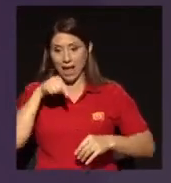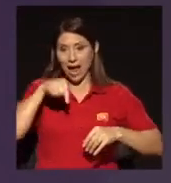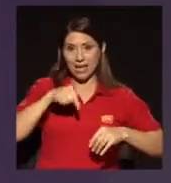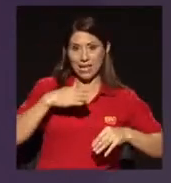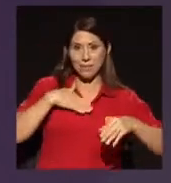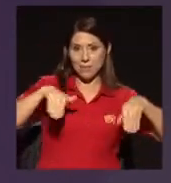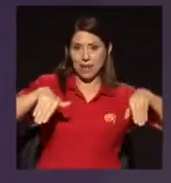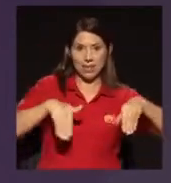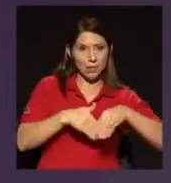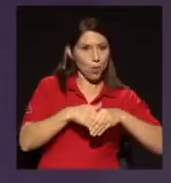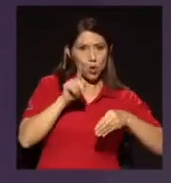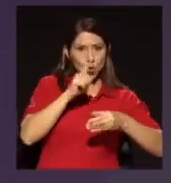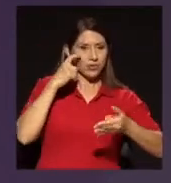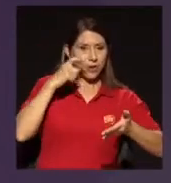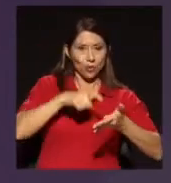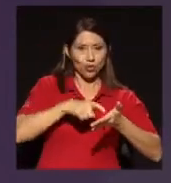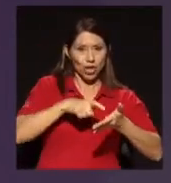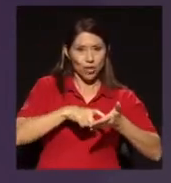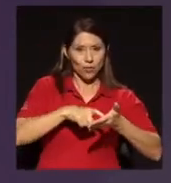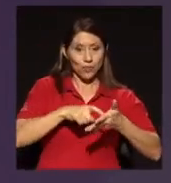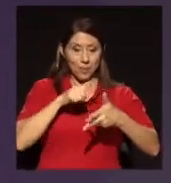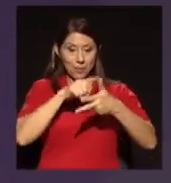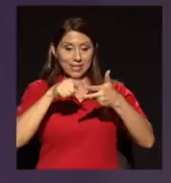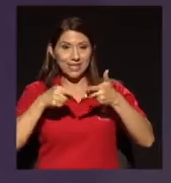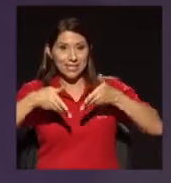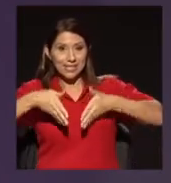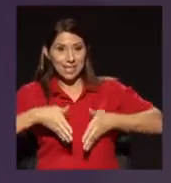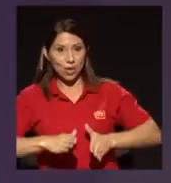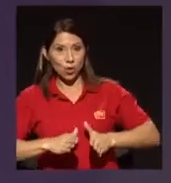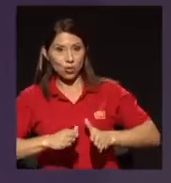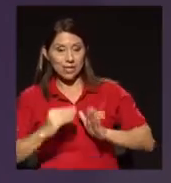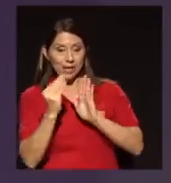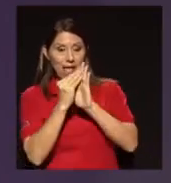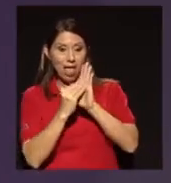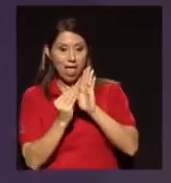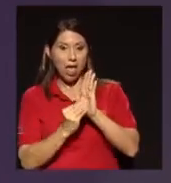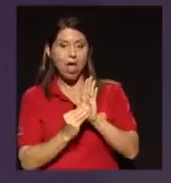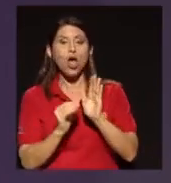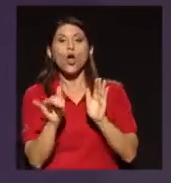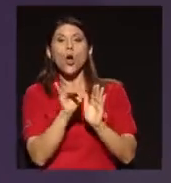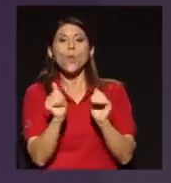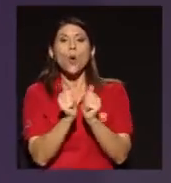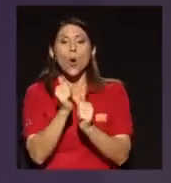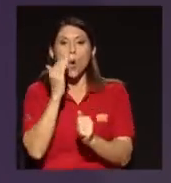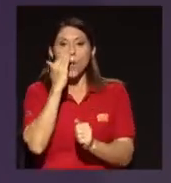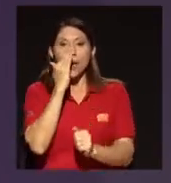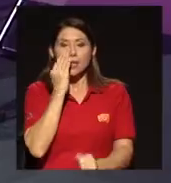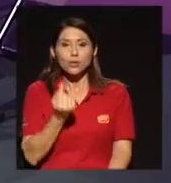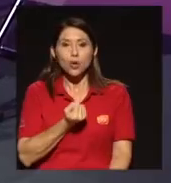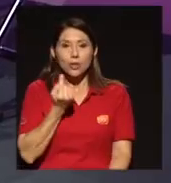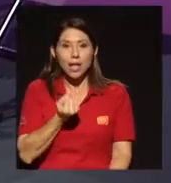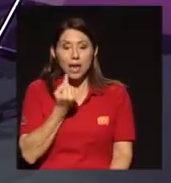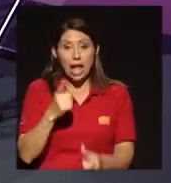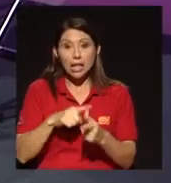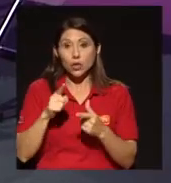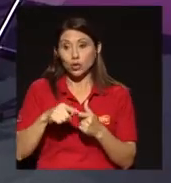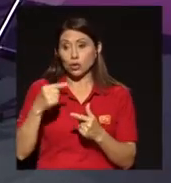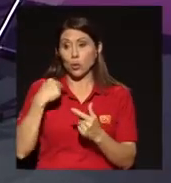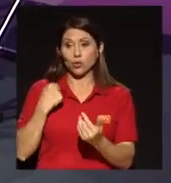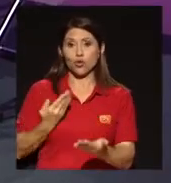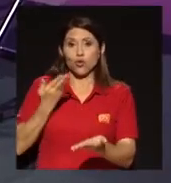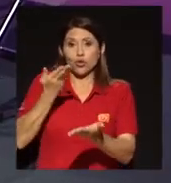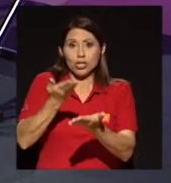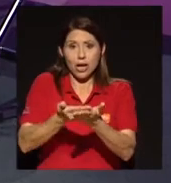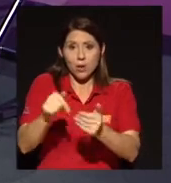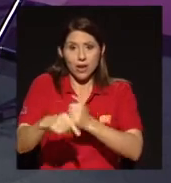reconocido y los tres hijos están registrados como madre soltera. Entonces, el momento en que yo llego al país y mis hijos son